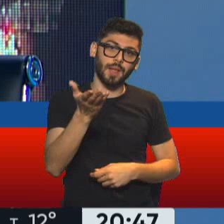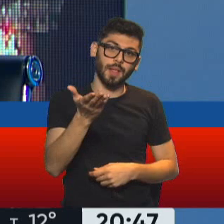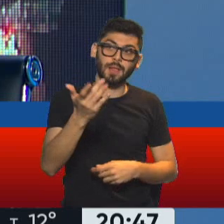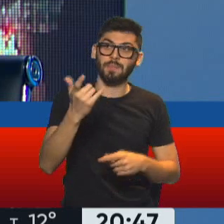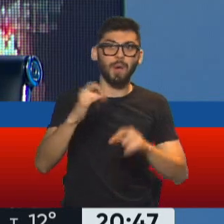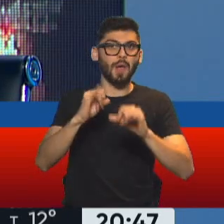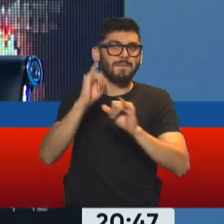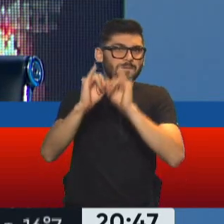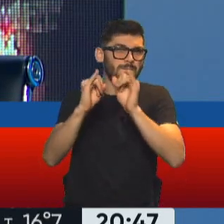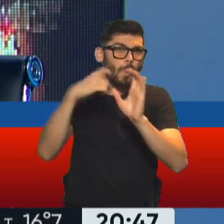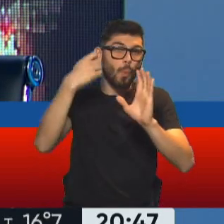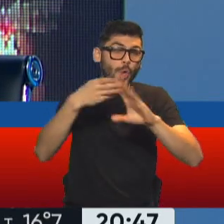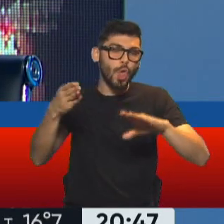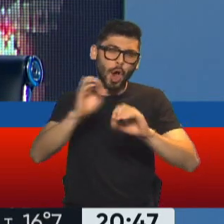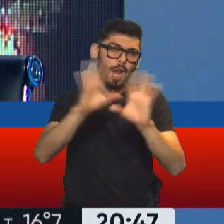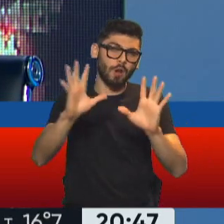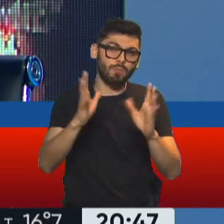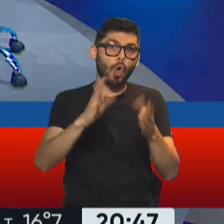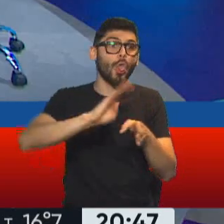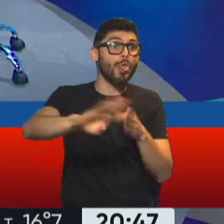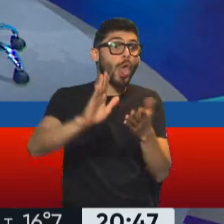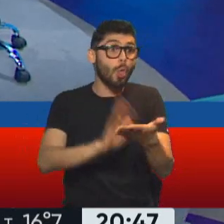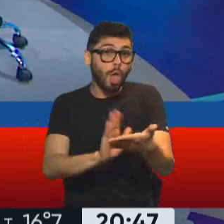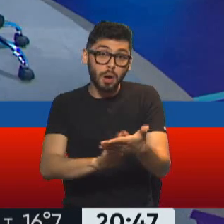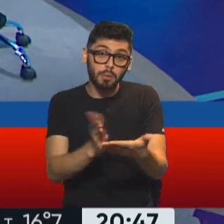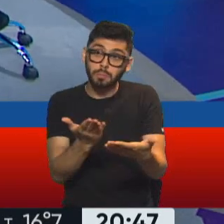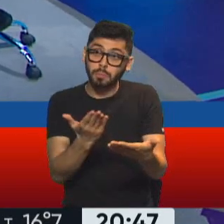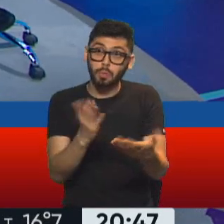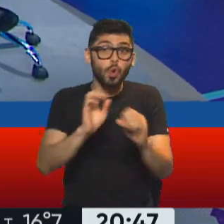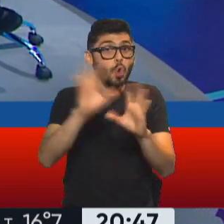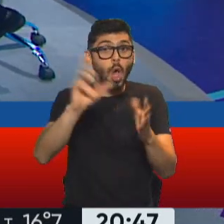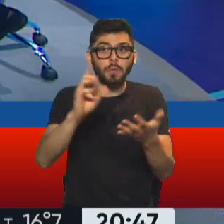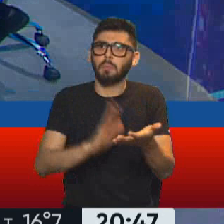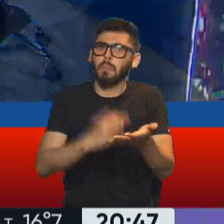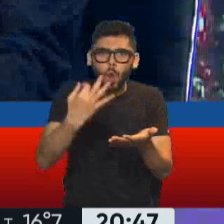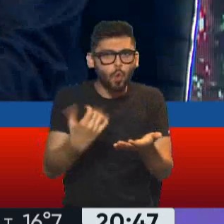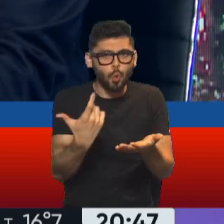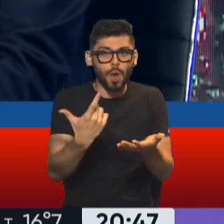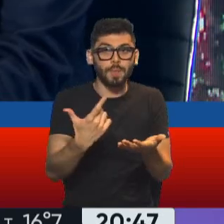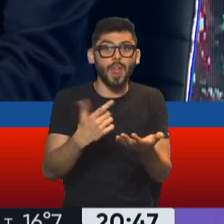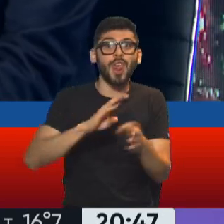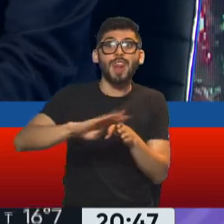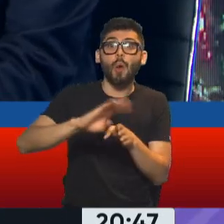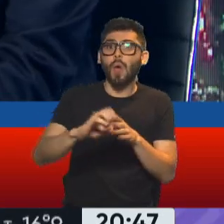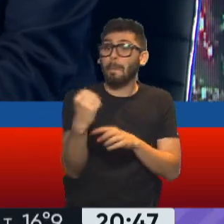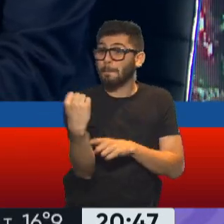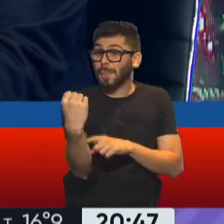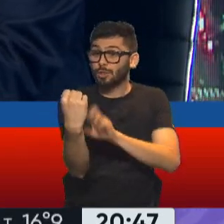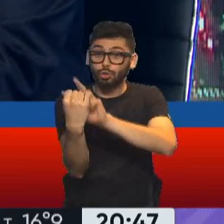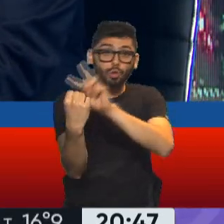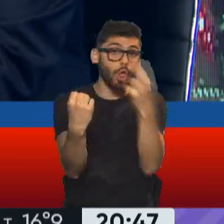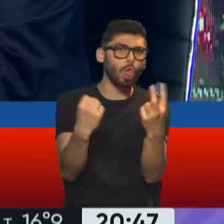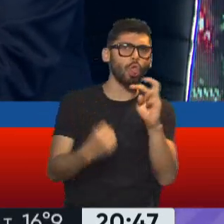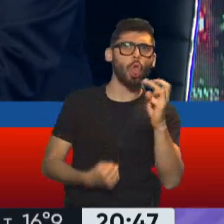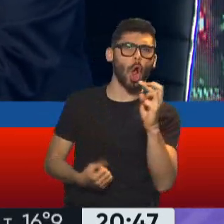el informe. Una deuda que no está documentada, que no está justificada, una deuda que estaba en pesos y la dolarizaron, un